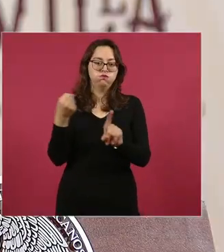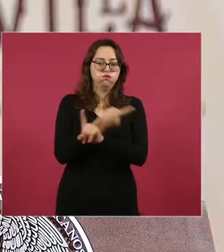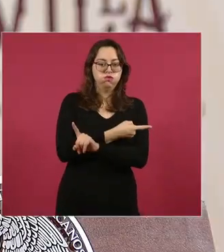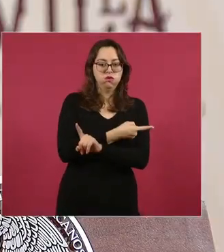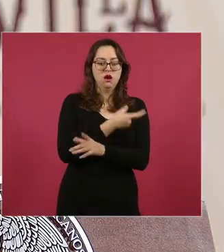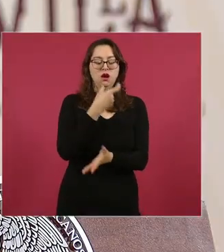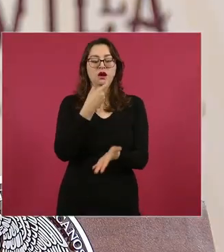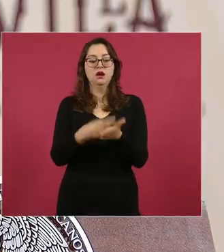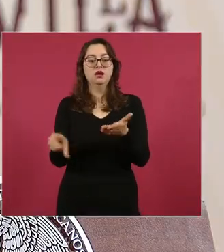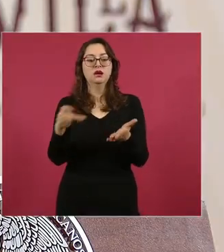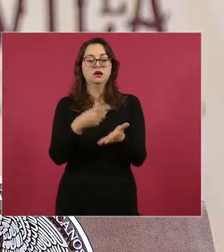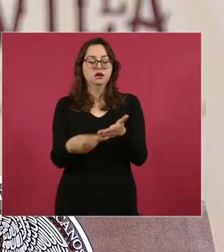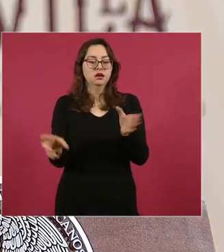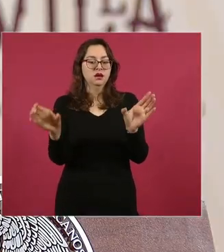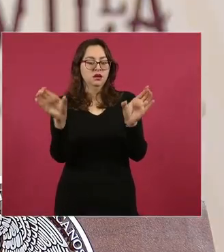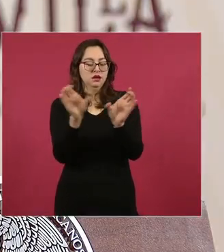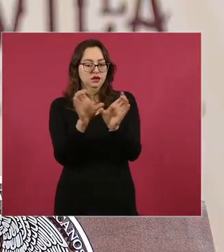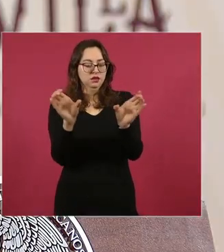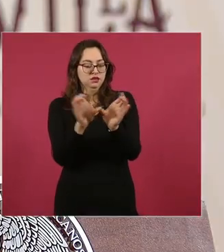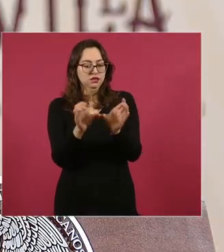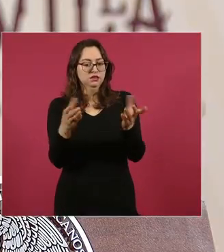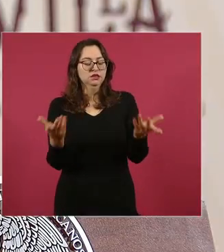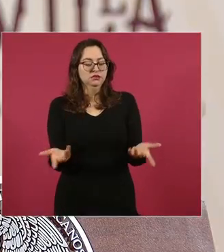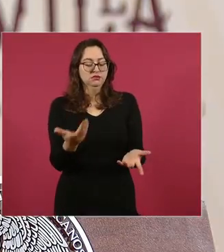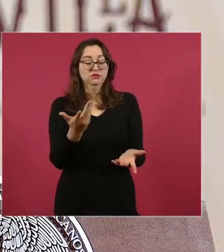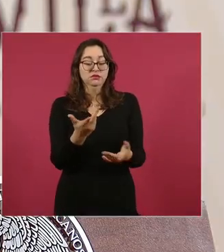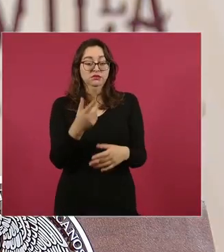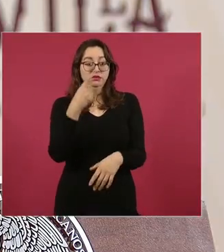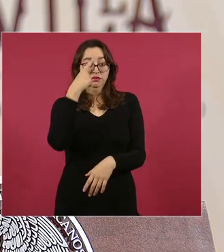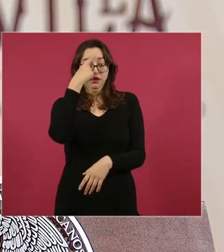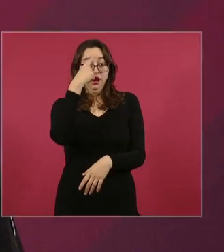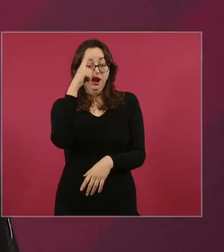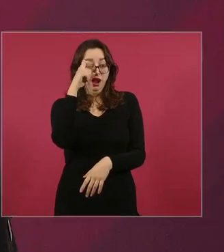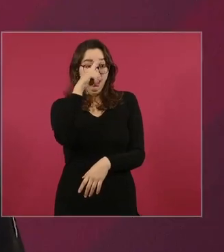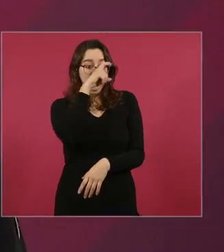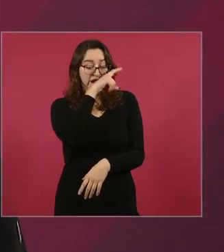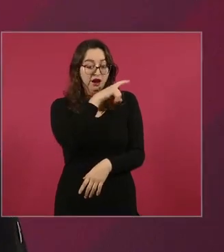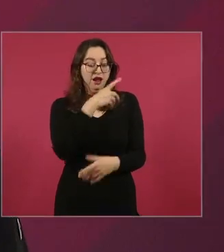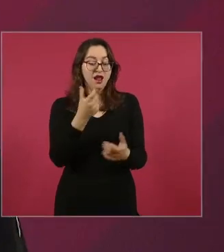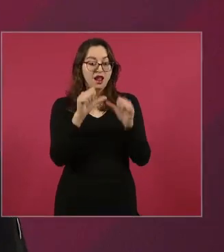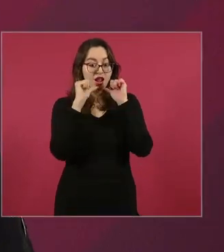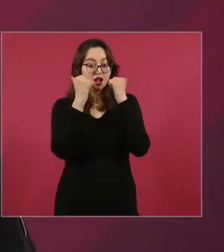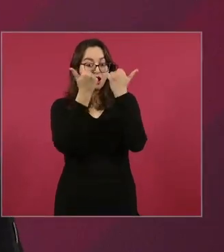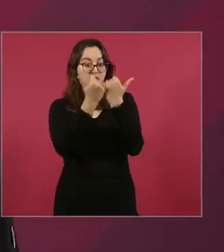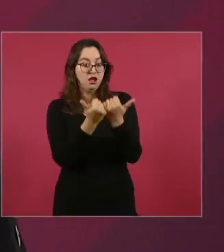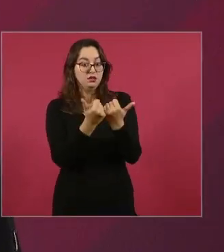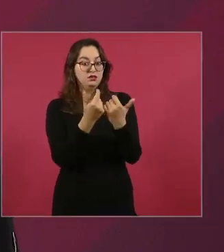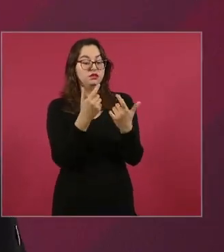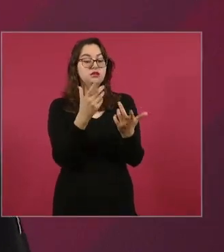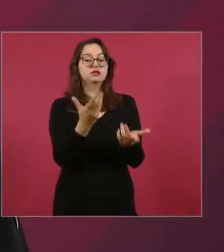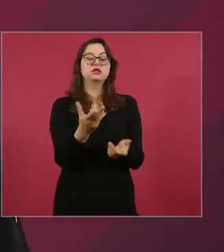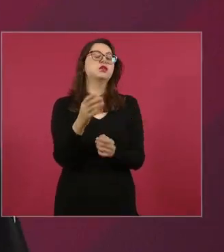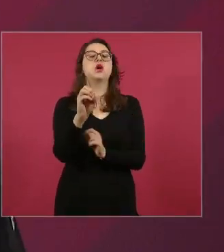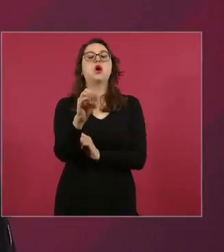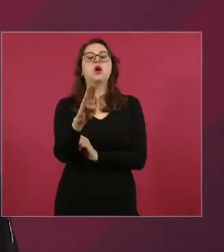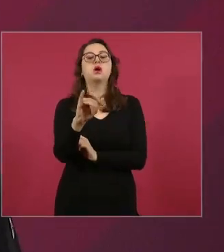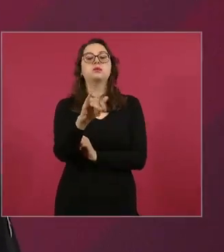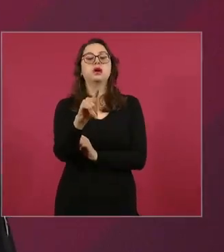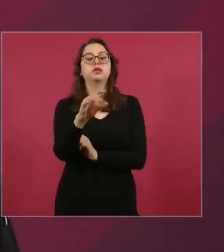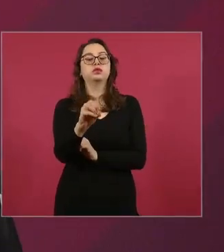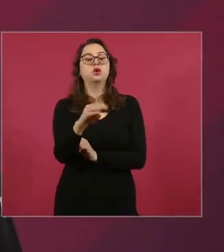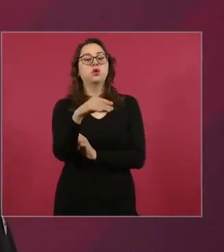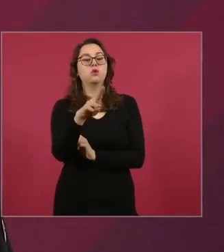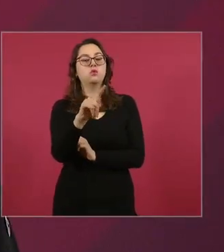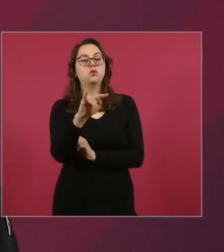compraran certificados bursátiles de alto riesgo en la sociedad financiera de objeto múltiple, la cual